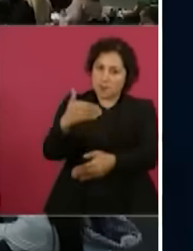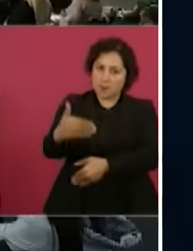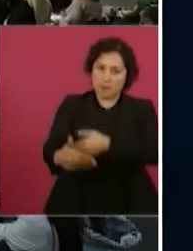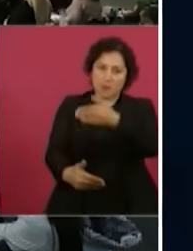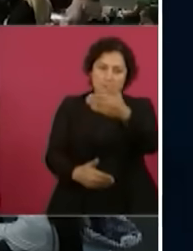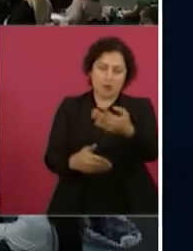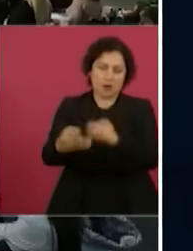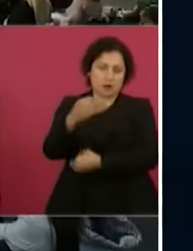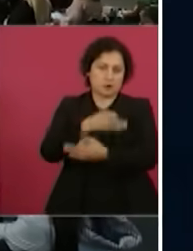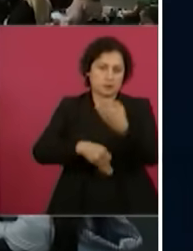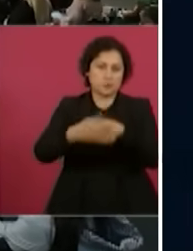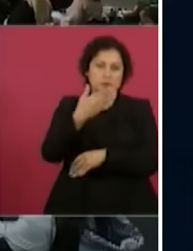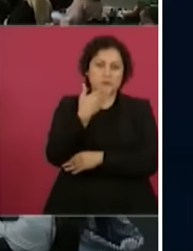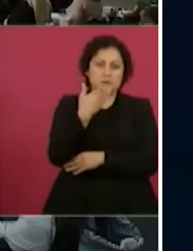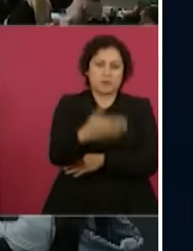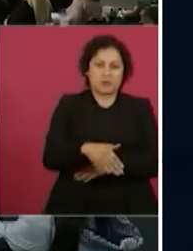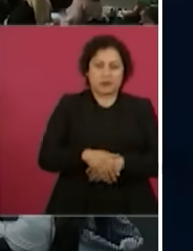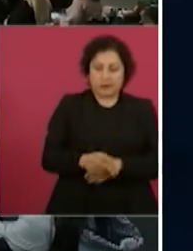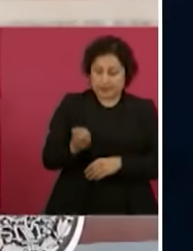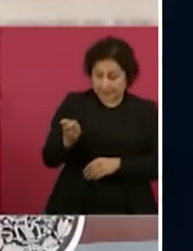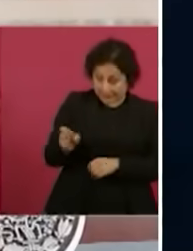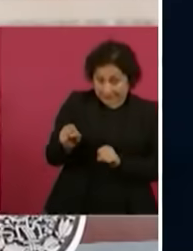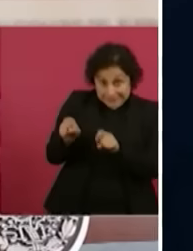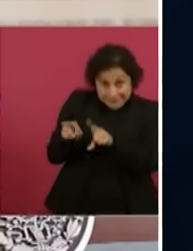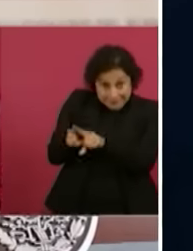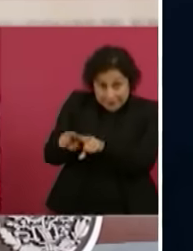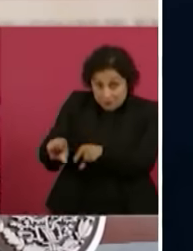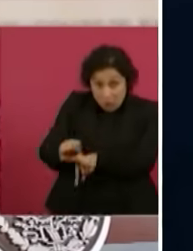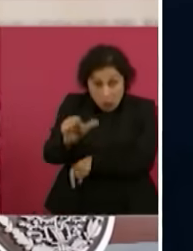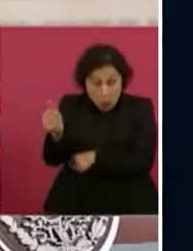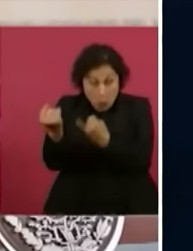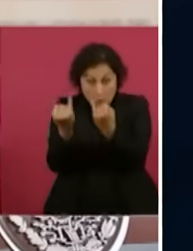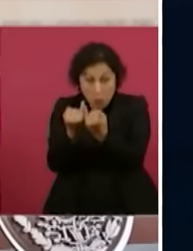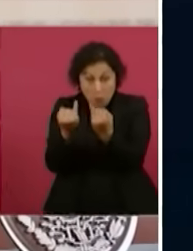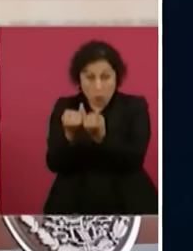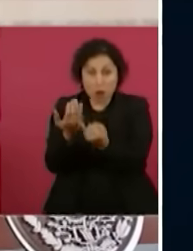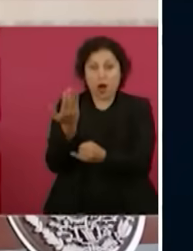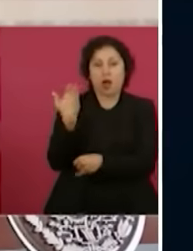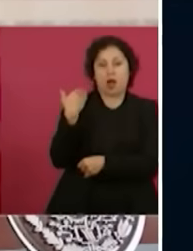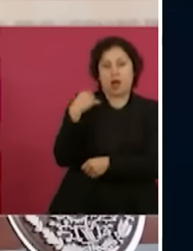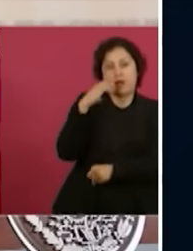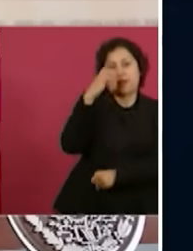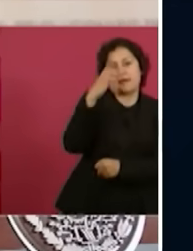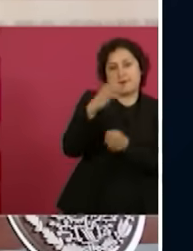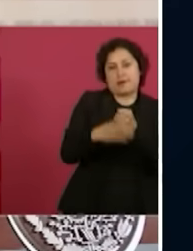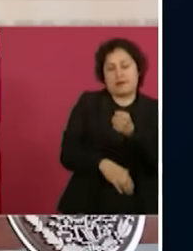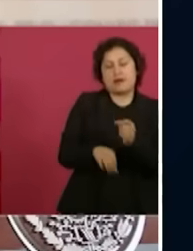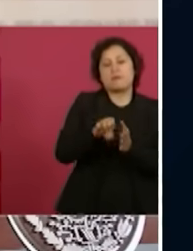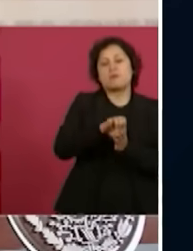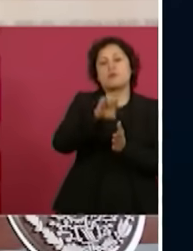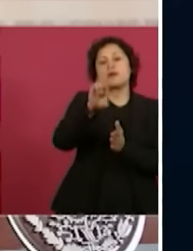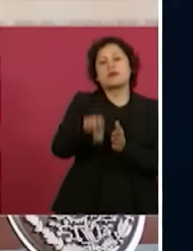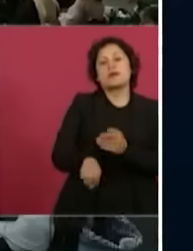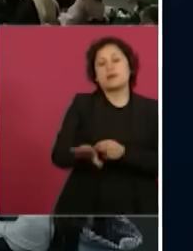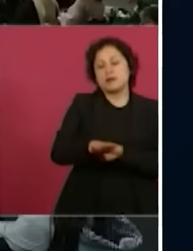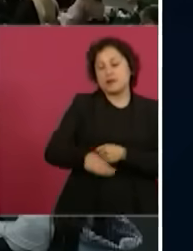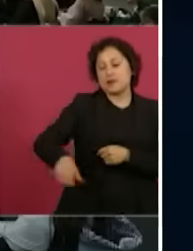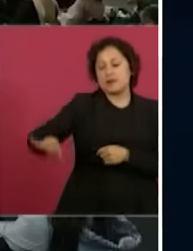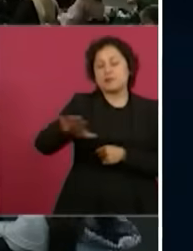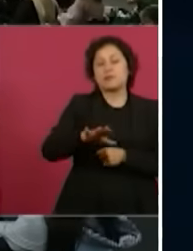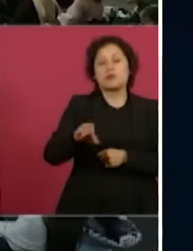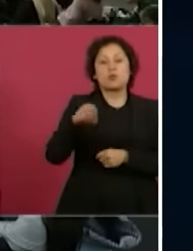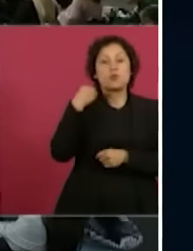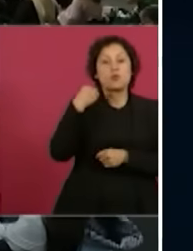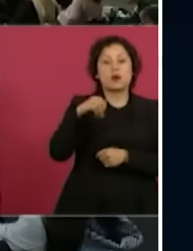5% señor presidente Ten lo que al costo de las obras preeminentes de su gobierno se refiere no ha resultado muy